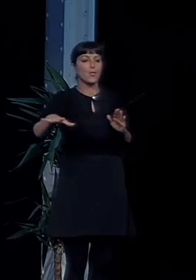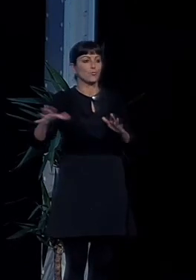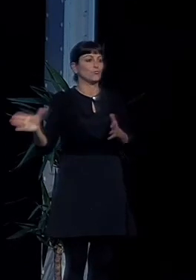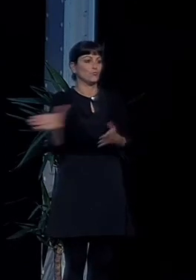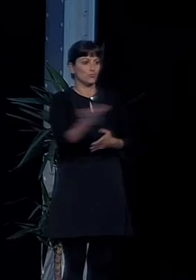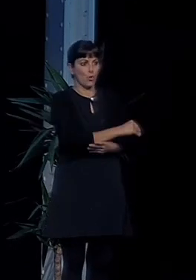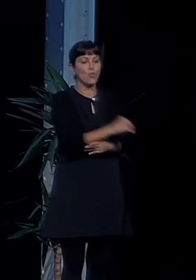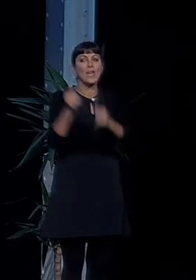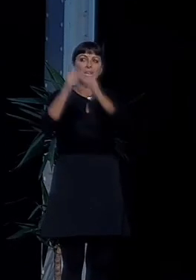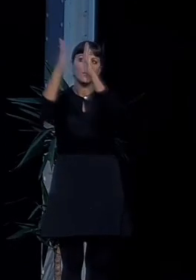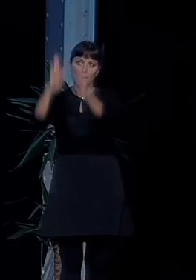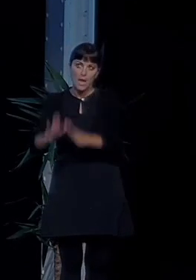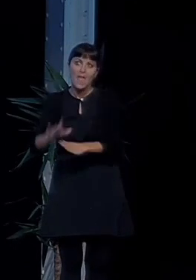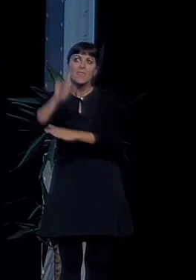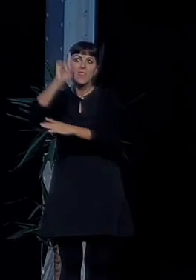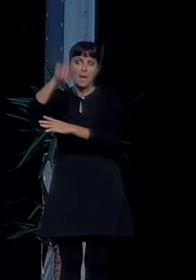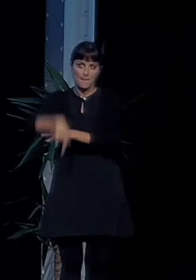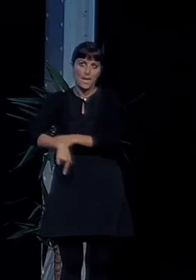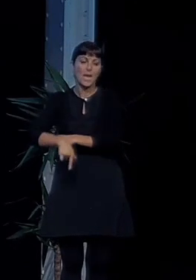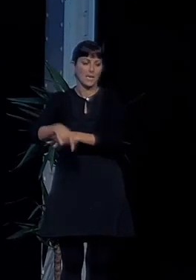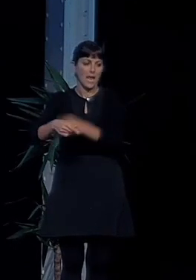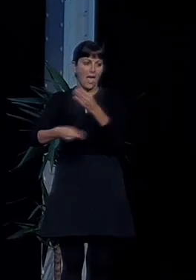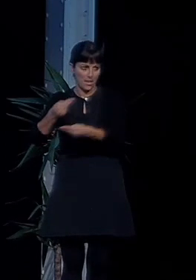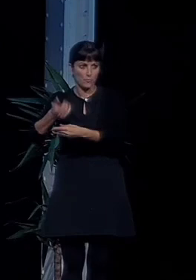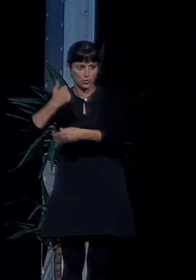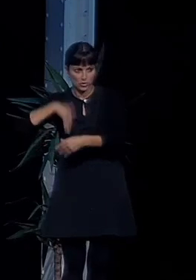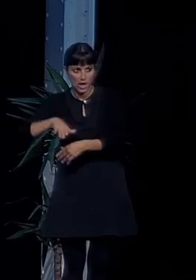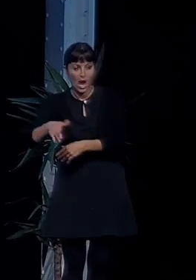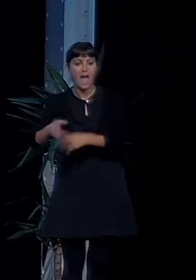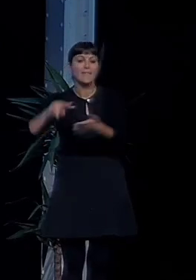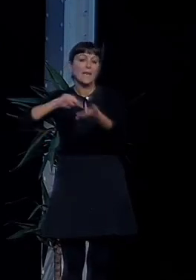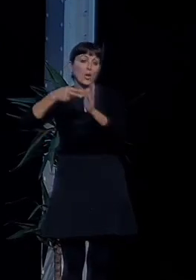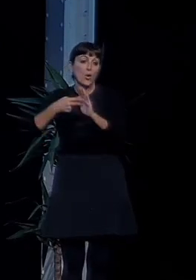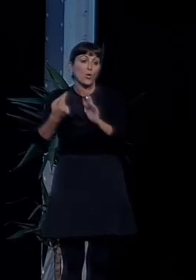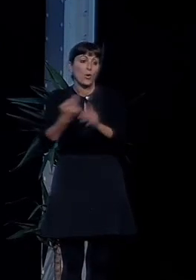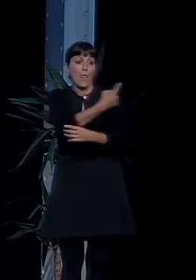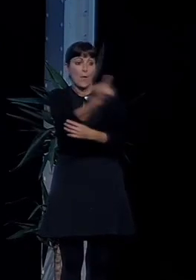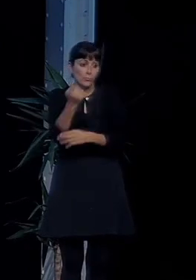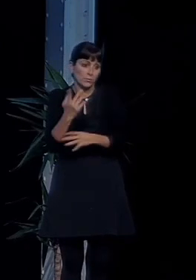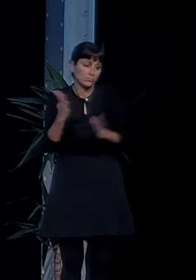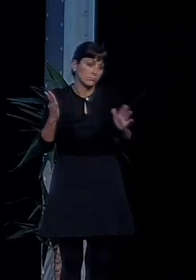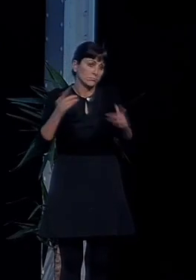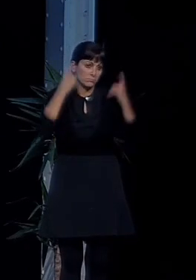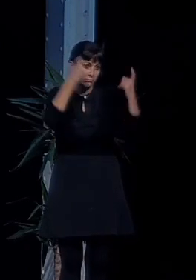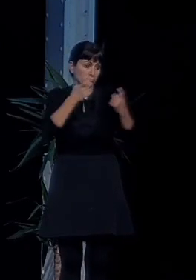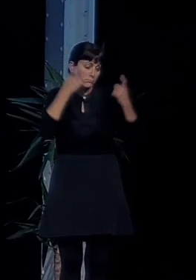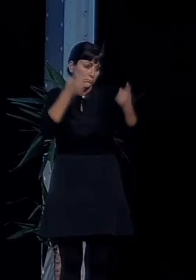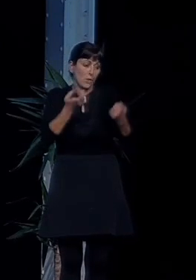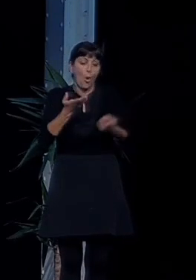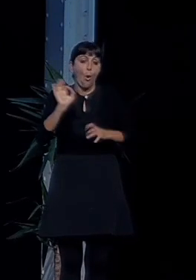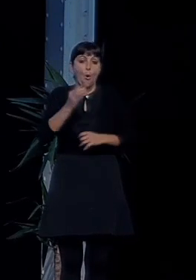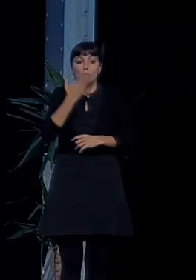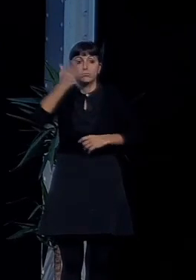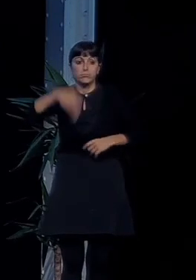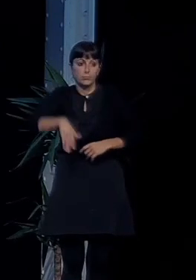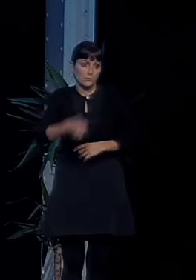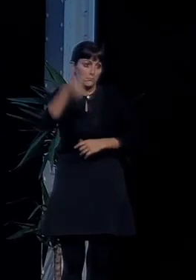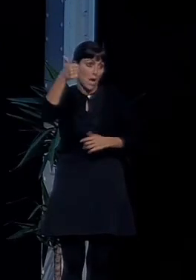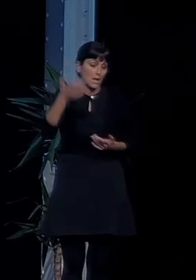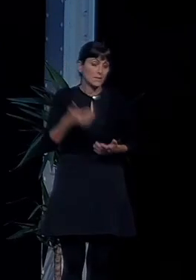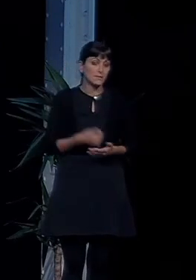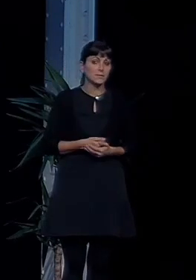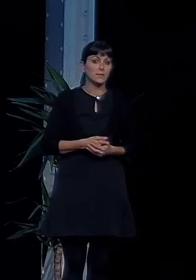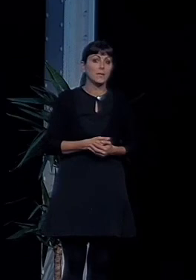creando, desnaturalizando, cada una utiliza la tecnología que cree más potente, ¿no? Pero